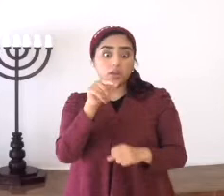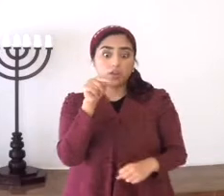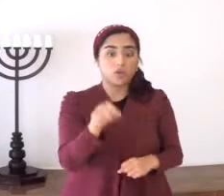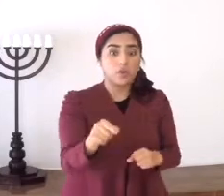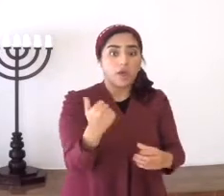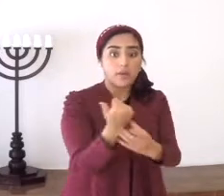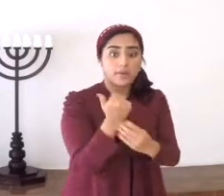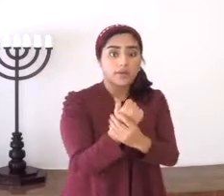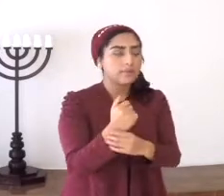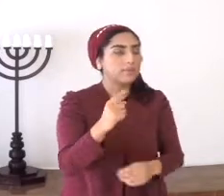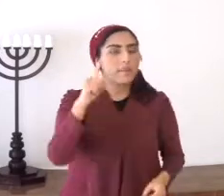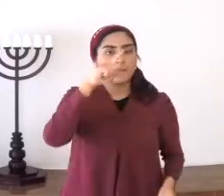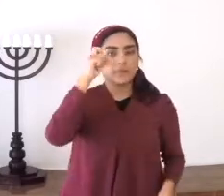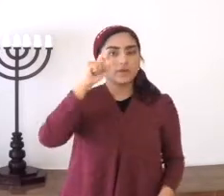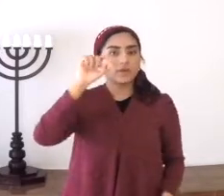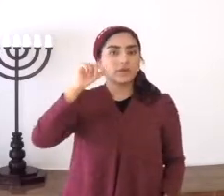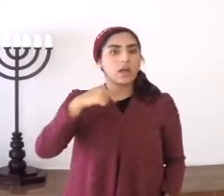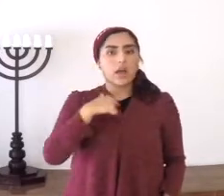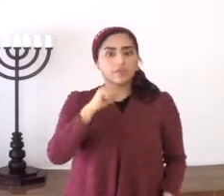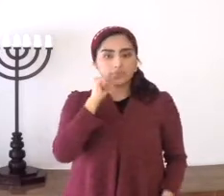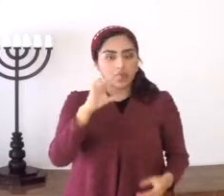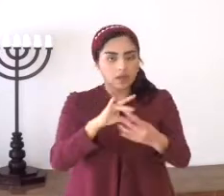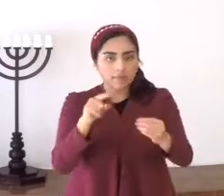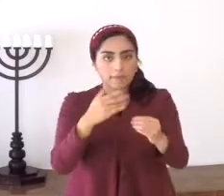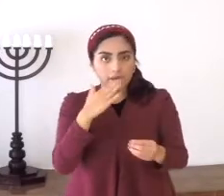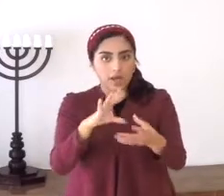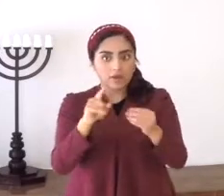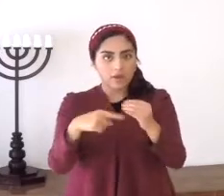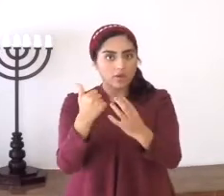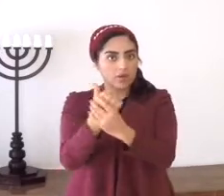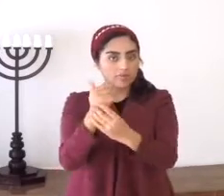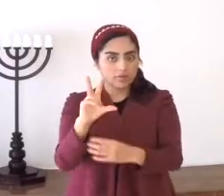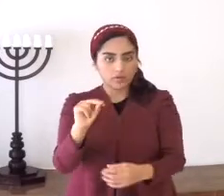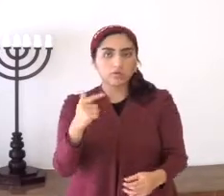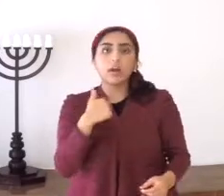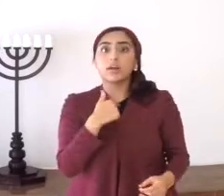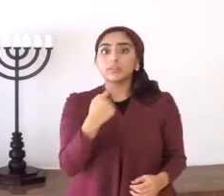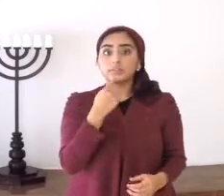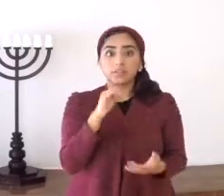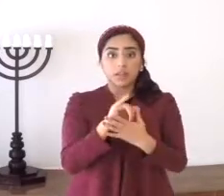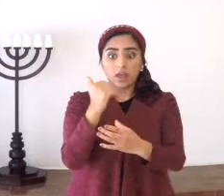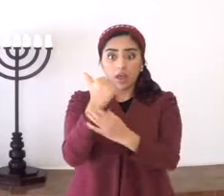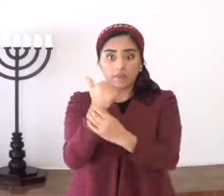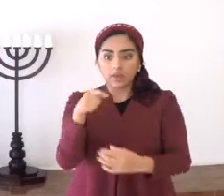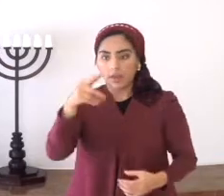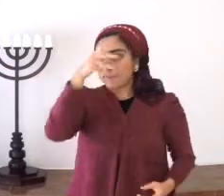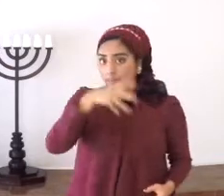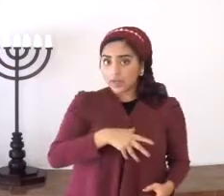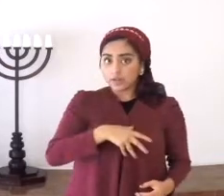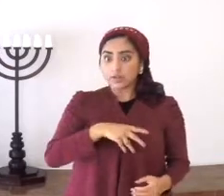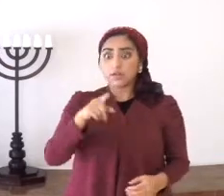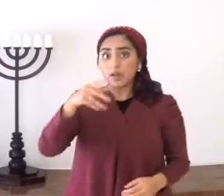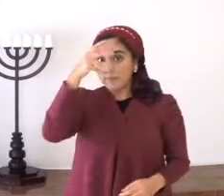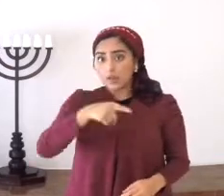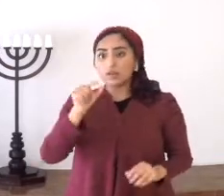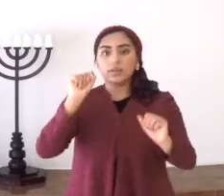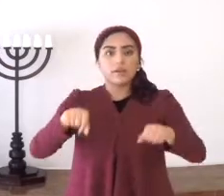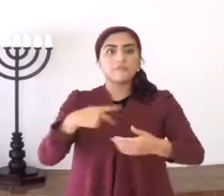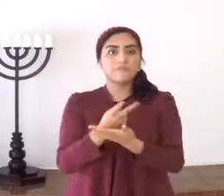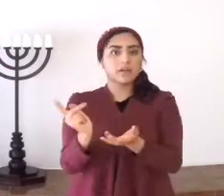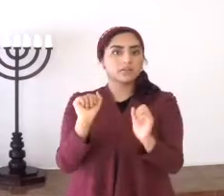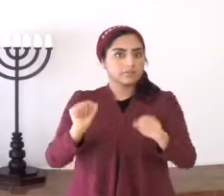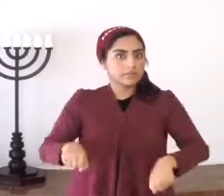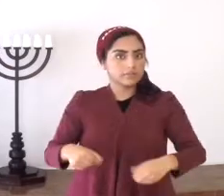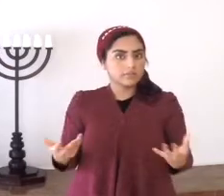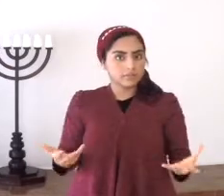está diciendo, yo juré por ti, Abraham, porque Yahweh, yo no estoy hablando mal de Abraham Avinu, estoy diciendo